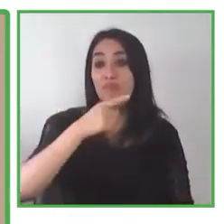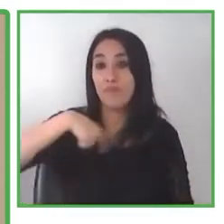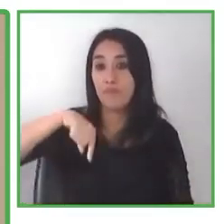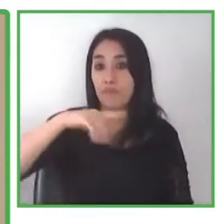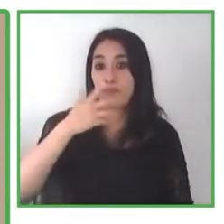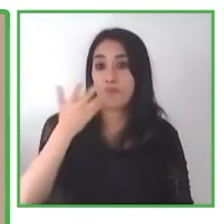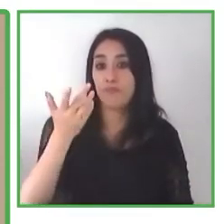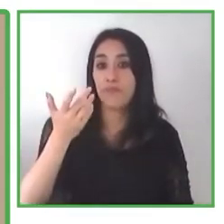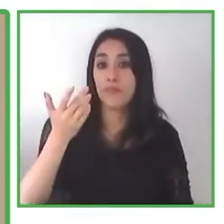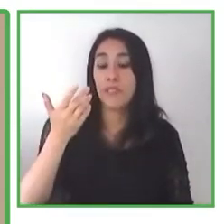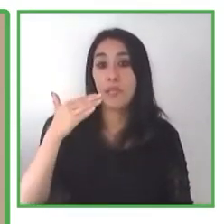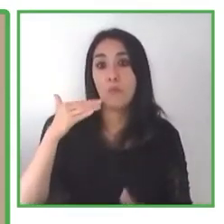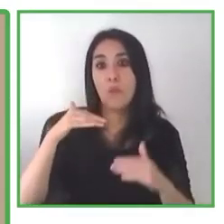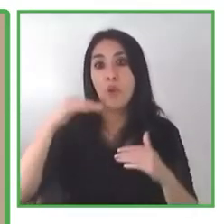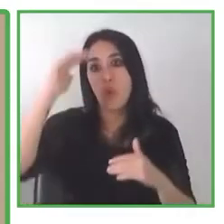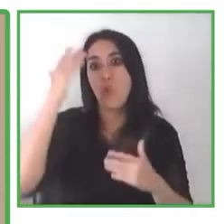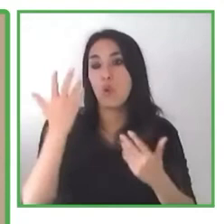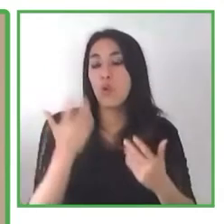mente.